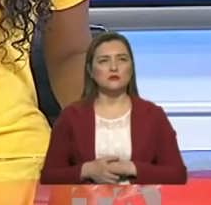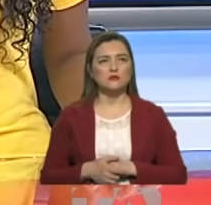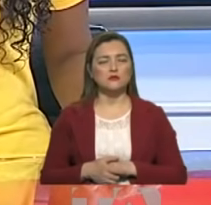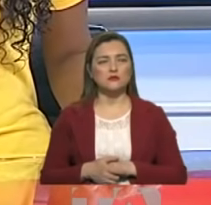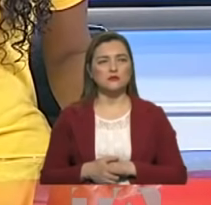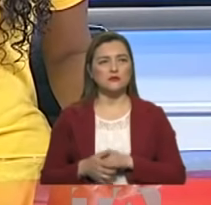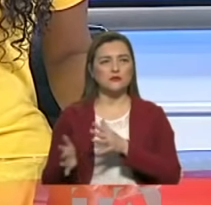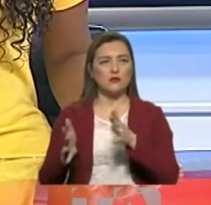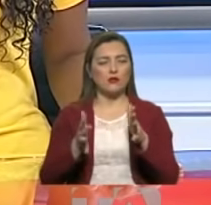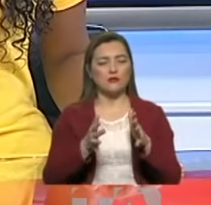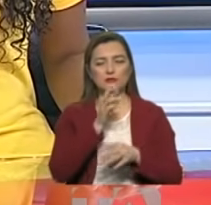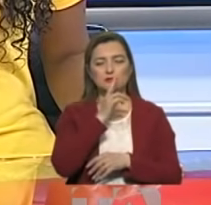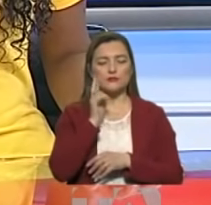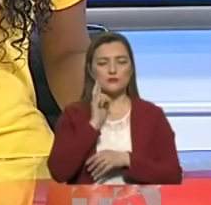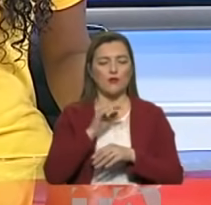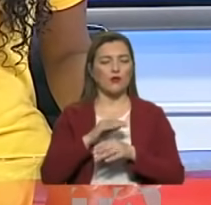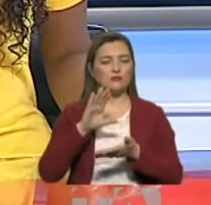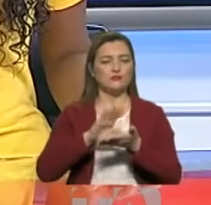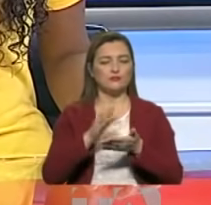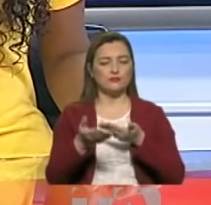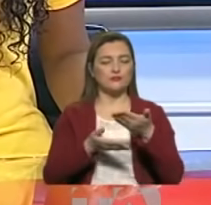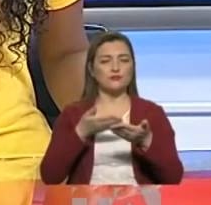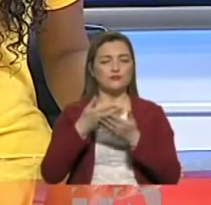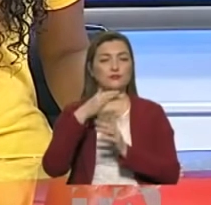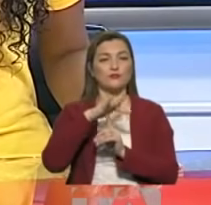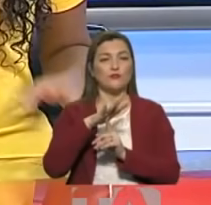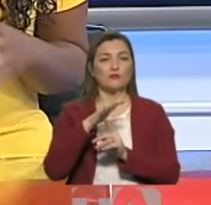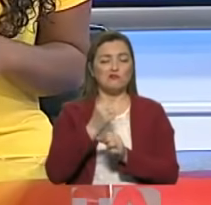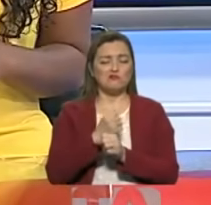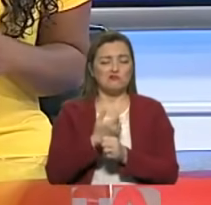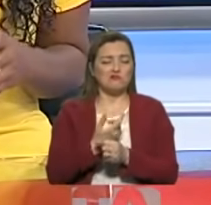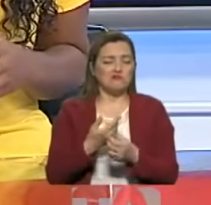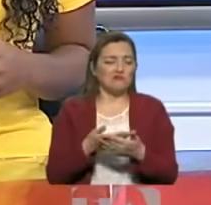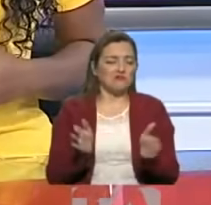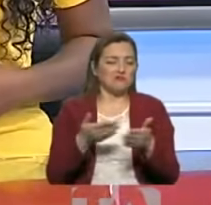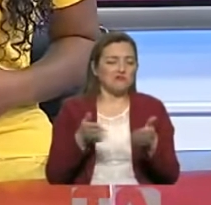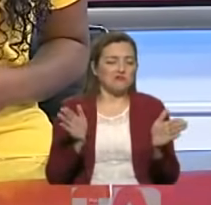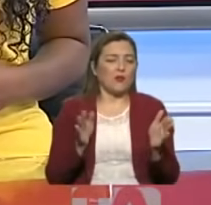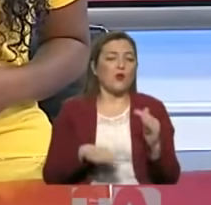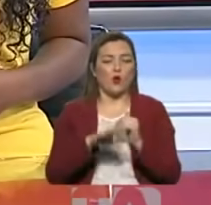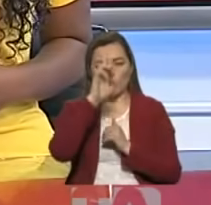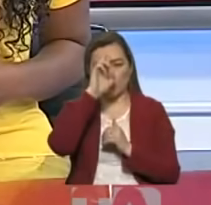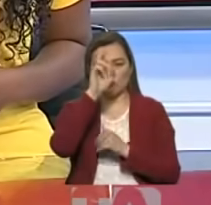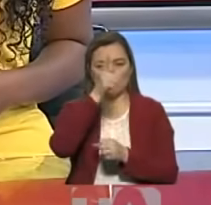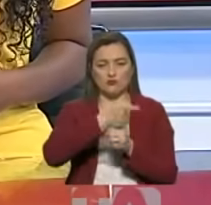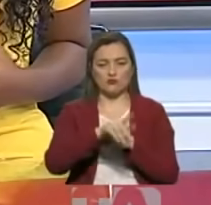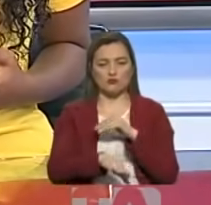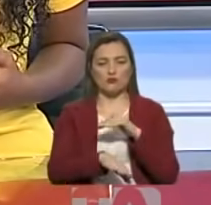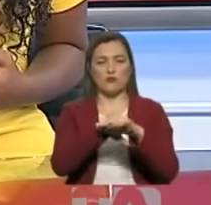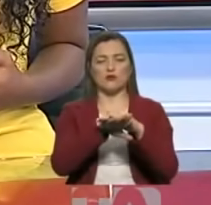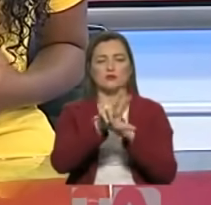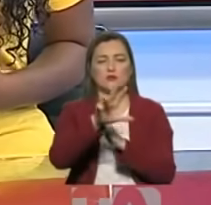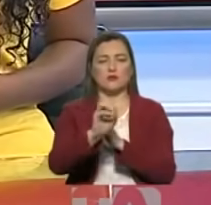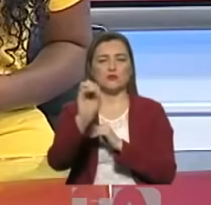Restaurantes, centros comerciales y parques podrán operar con normalidad este viernes de feriado, siempre y cuando respeten el aforo dispuesto. Además, en